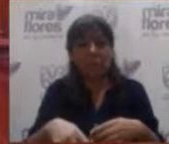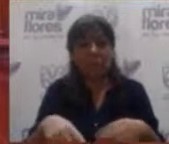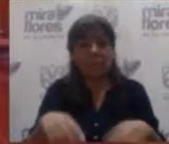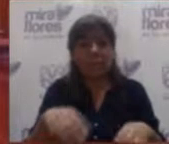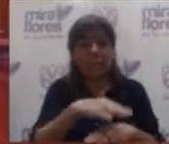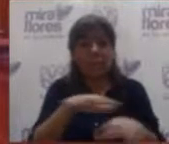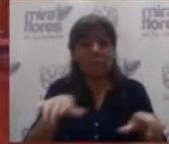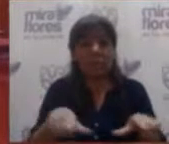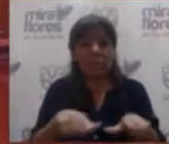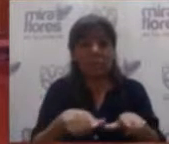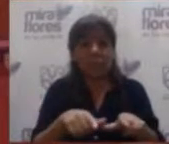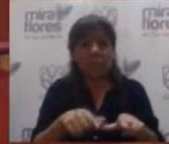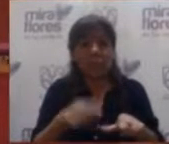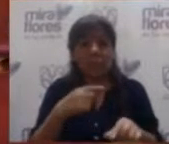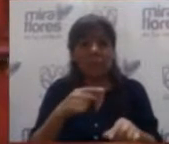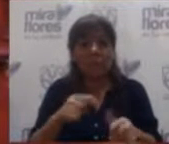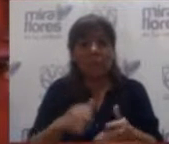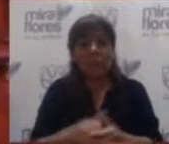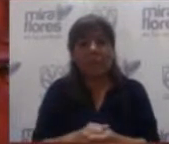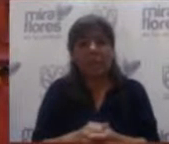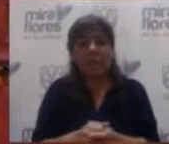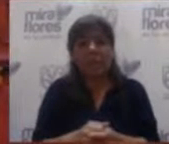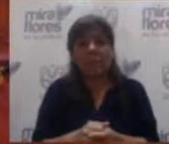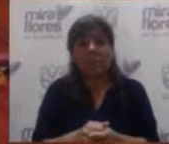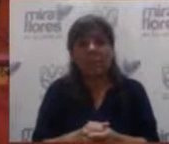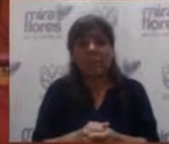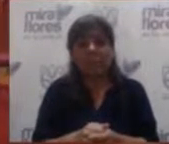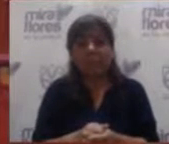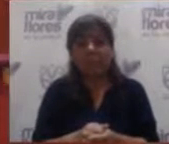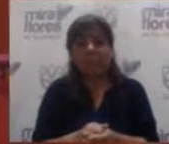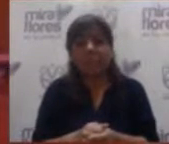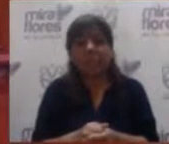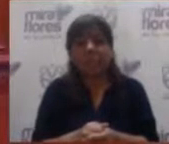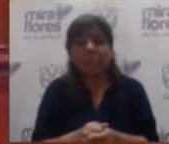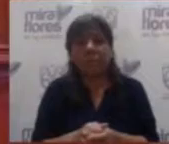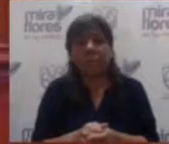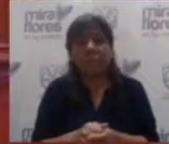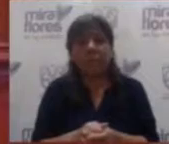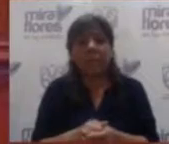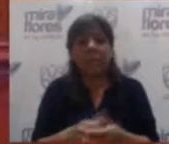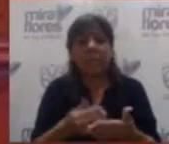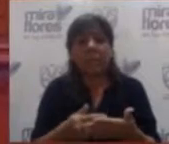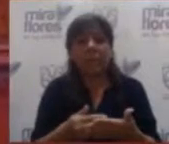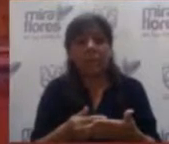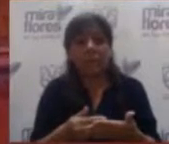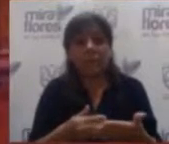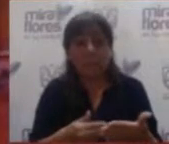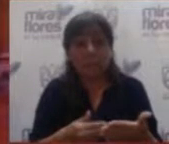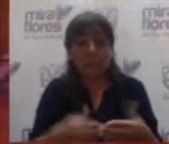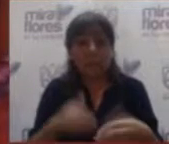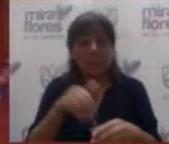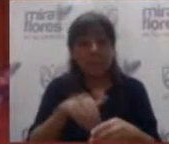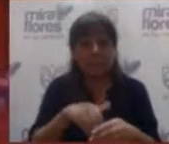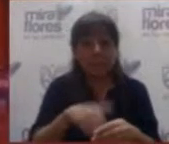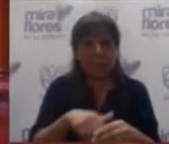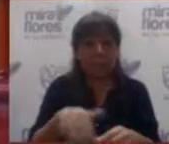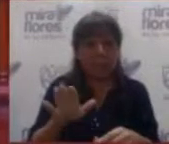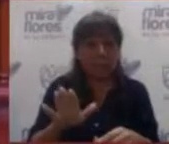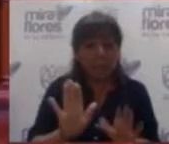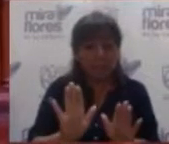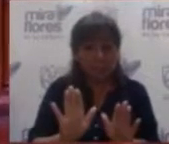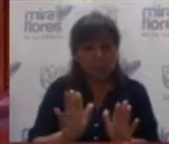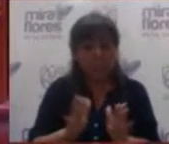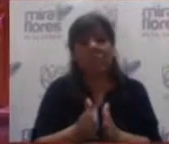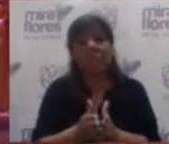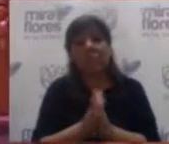de edificación en el distrito de Miraflores. Bien, al respecto, antes de que se proceda a votar, yo quería pedir que